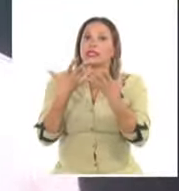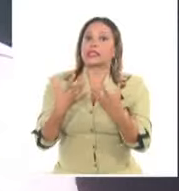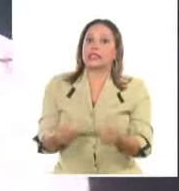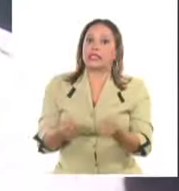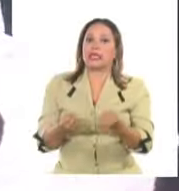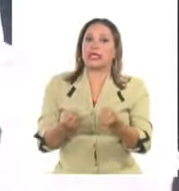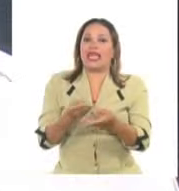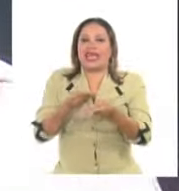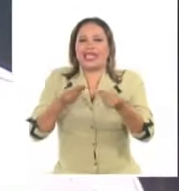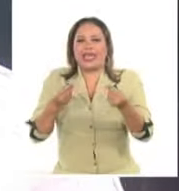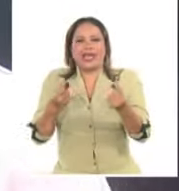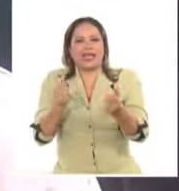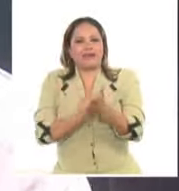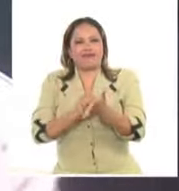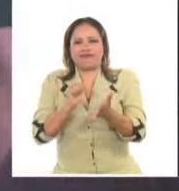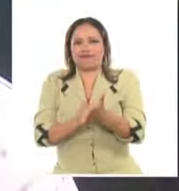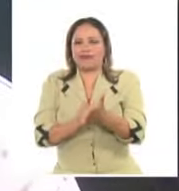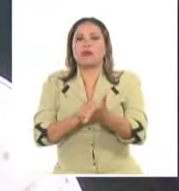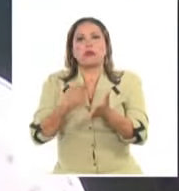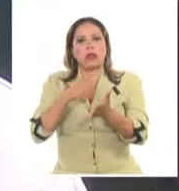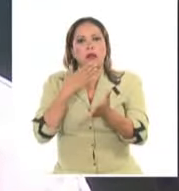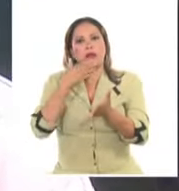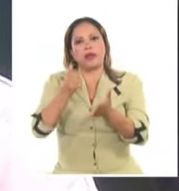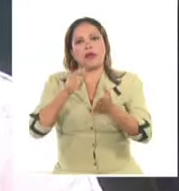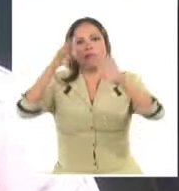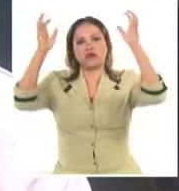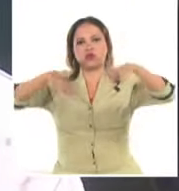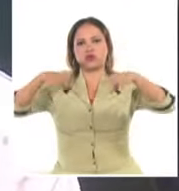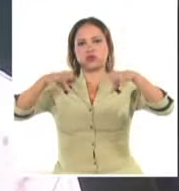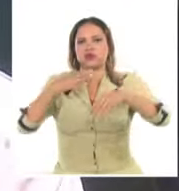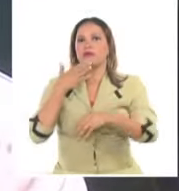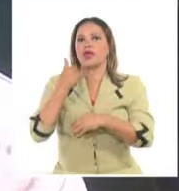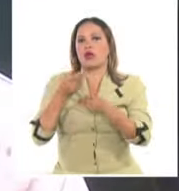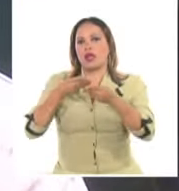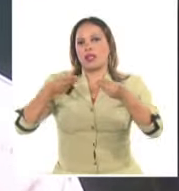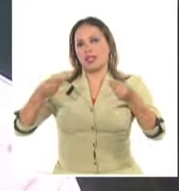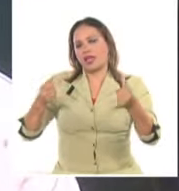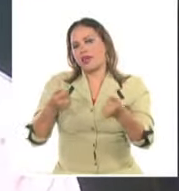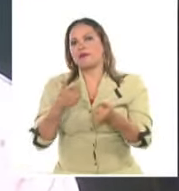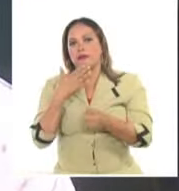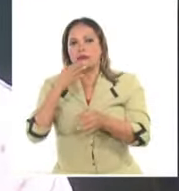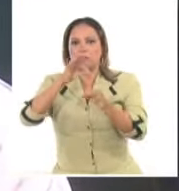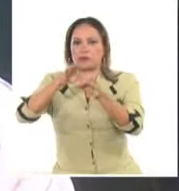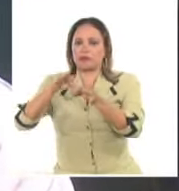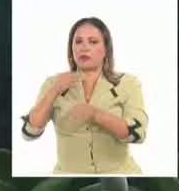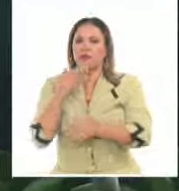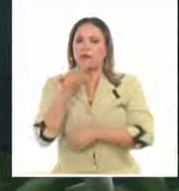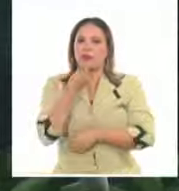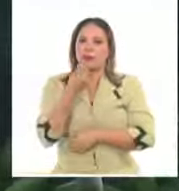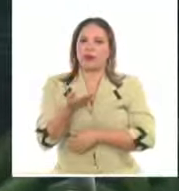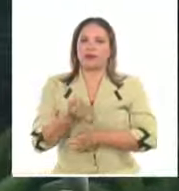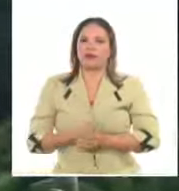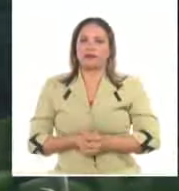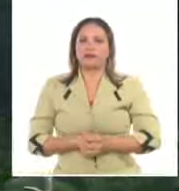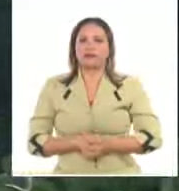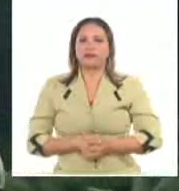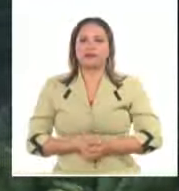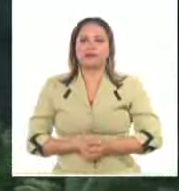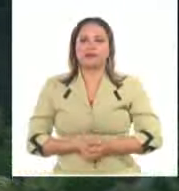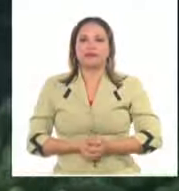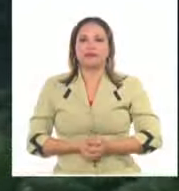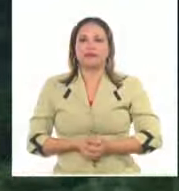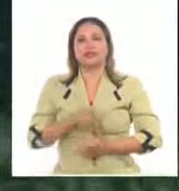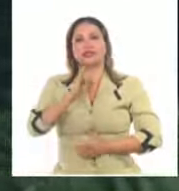O sea que las limitaciones no impiden que ustedes produzcan. No, las limitaciones y con el poquito de agua que tenemos de la presa vamos resolviendo poco a poco. A